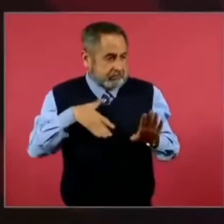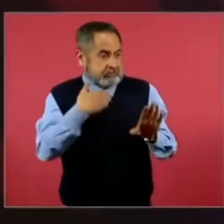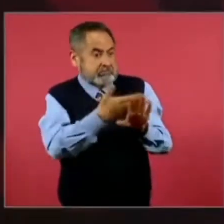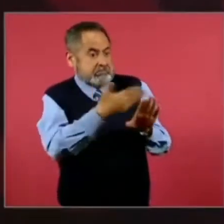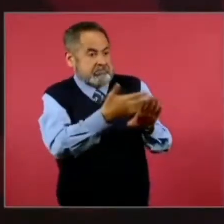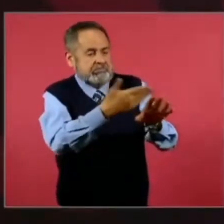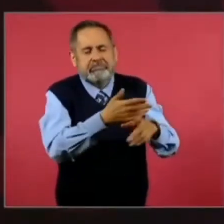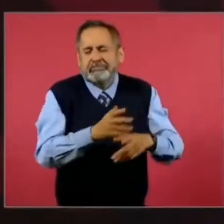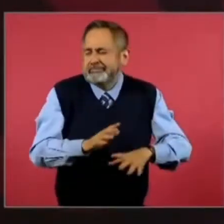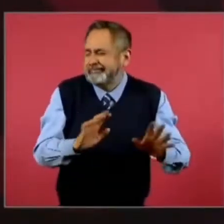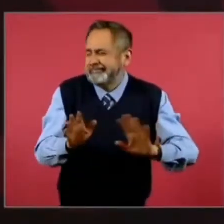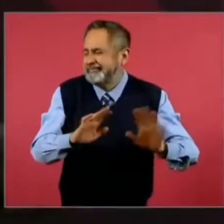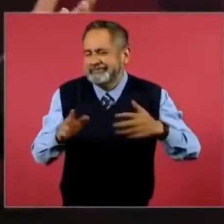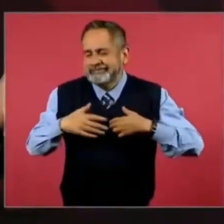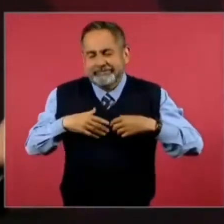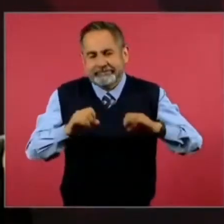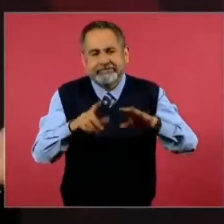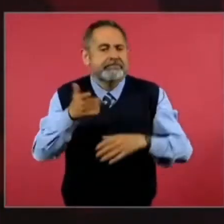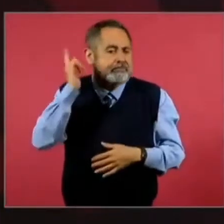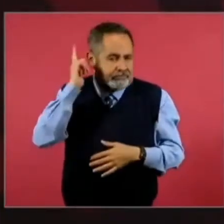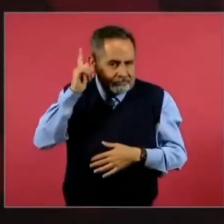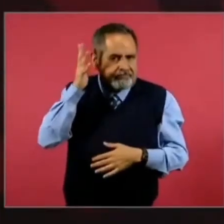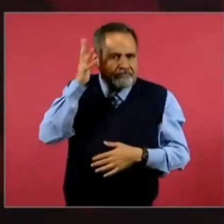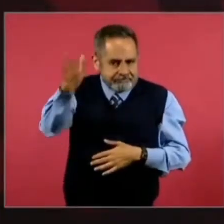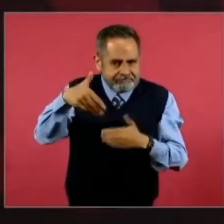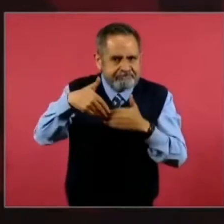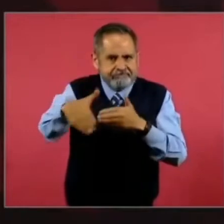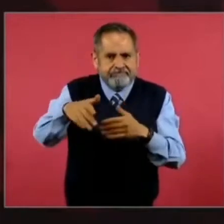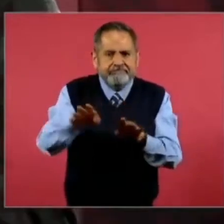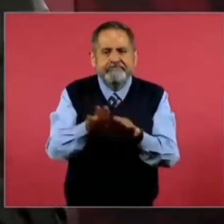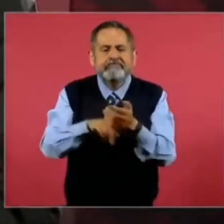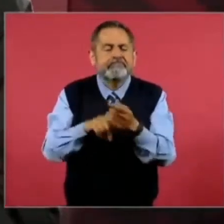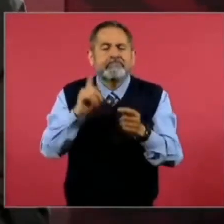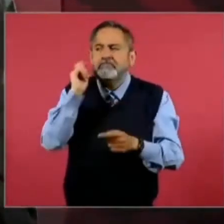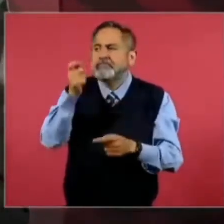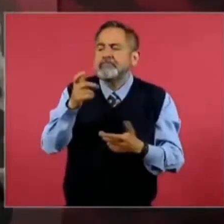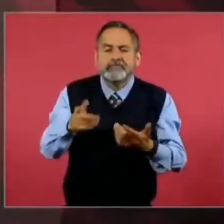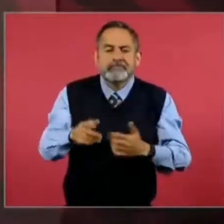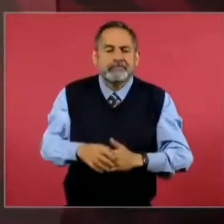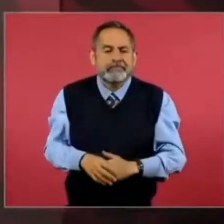persiguiendo, pero sería muy bueno ni siquiera